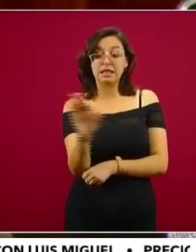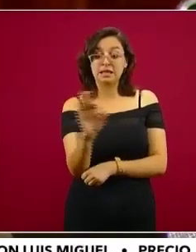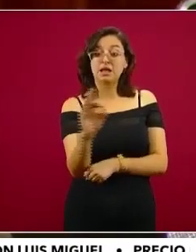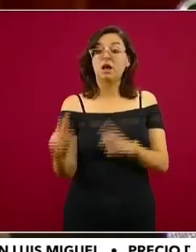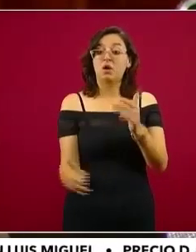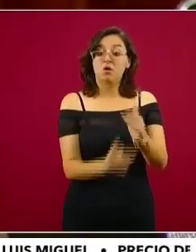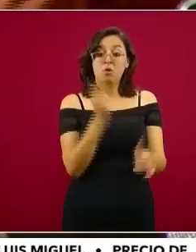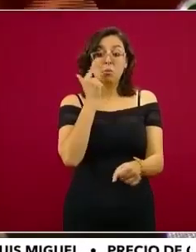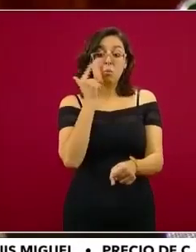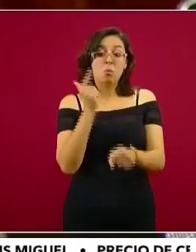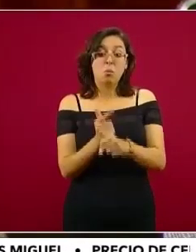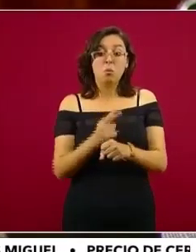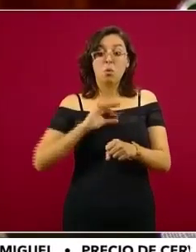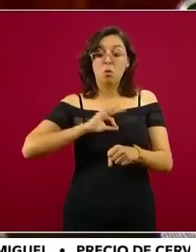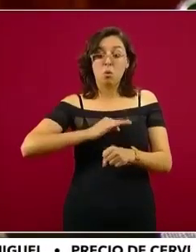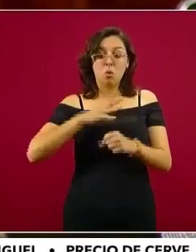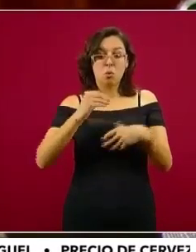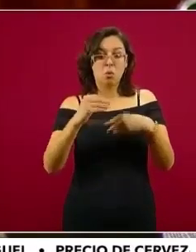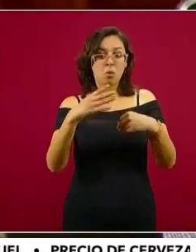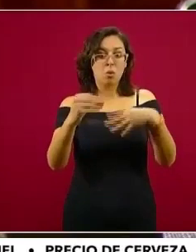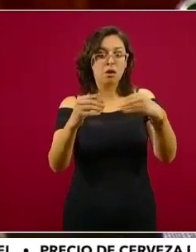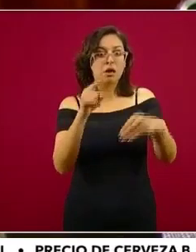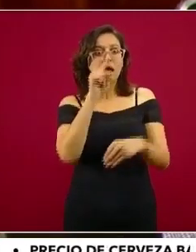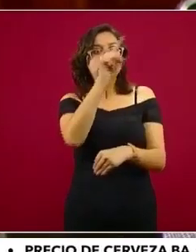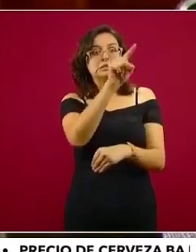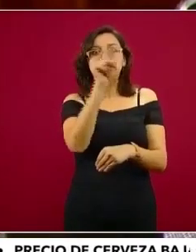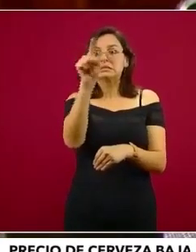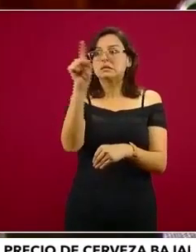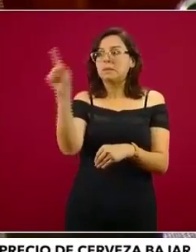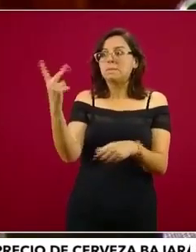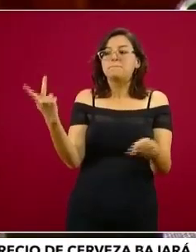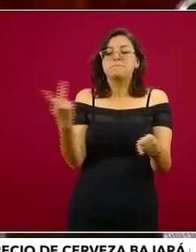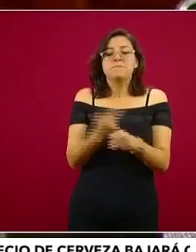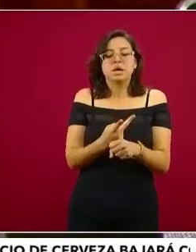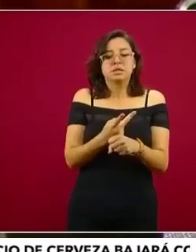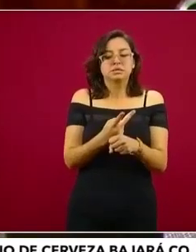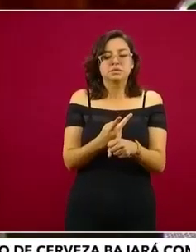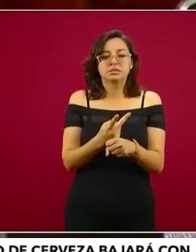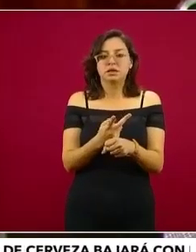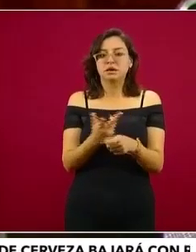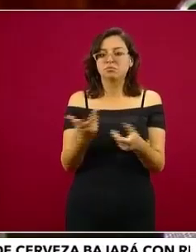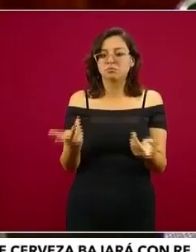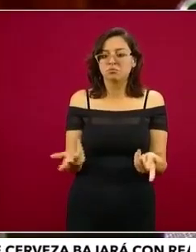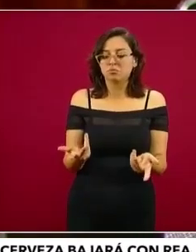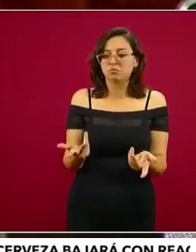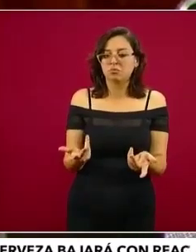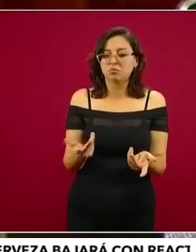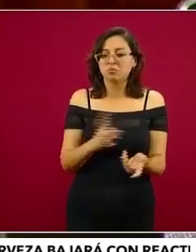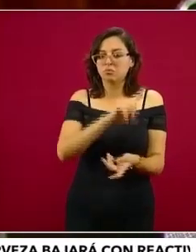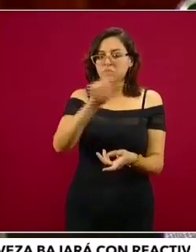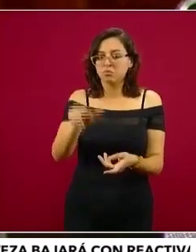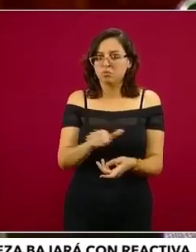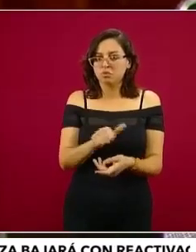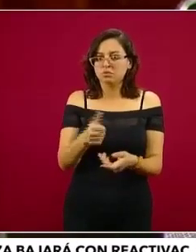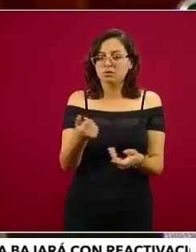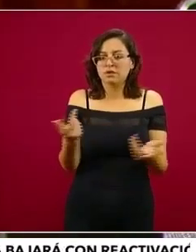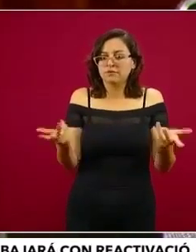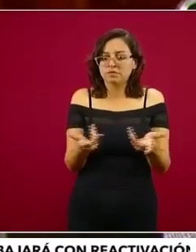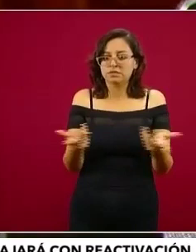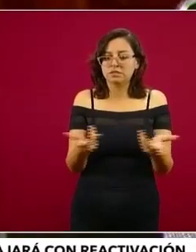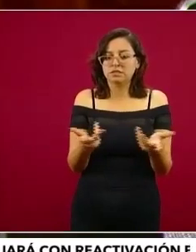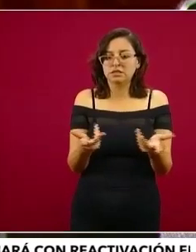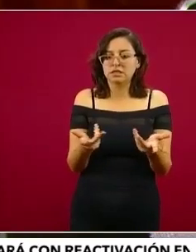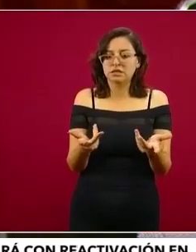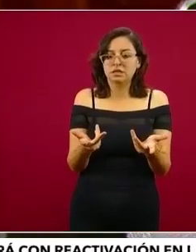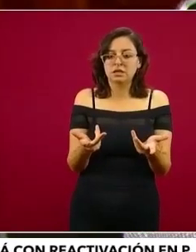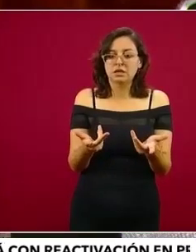resurgimiento de contagios en alguna región o estado, ¿a qué medidas se tomarán en consecuencia? Y si esto